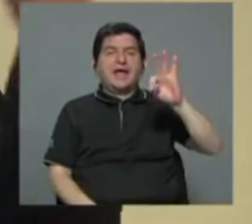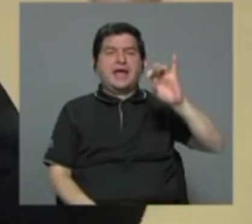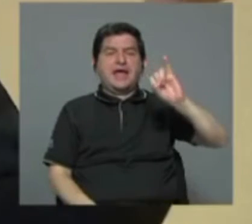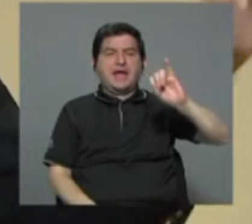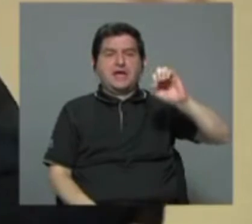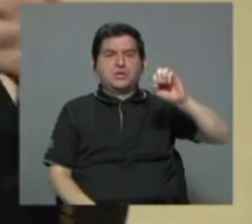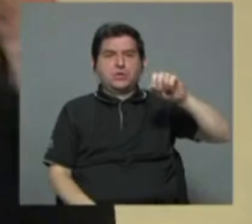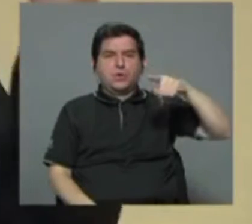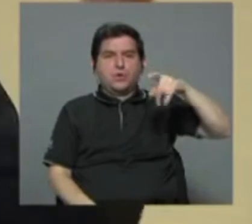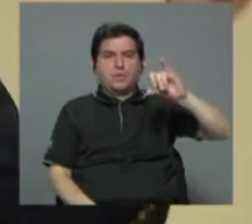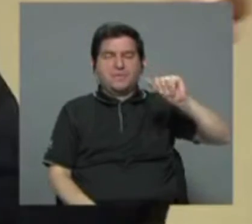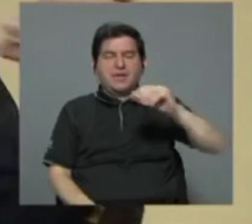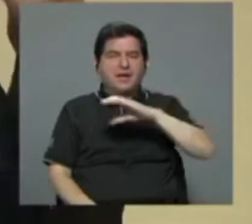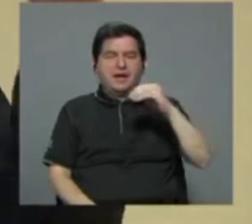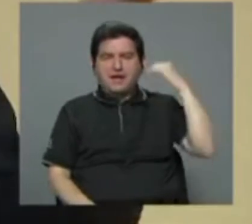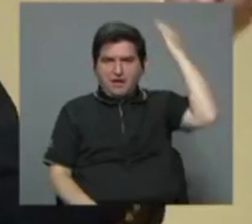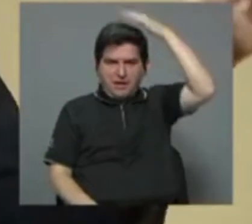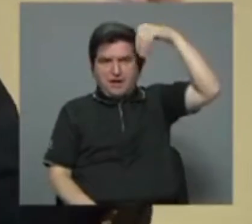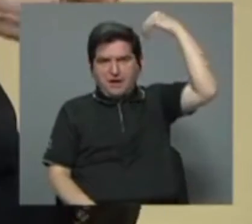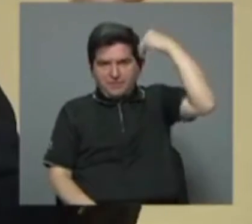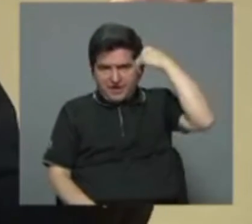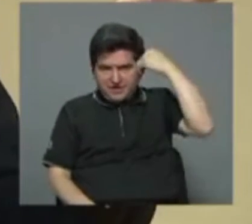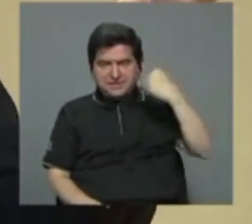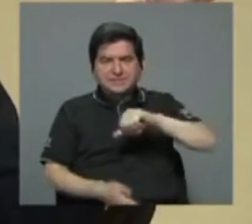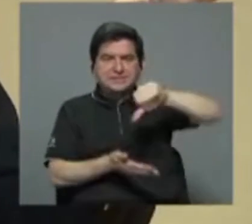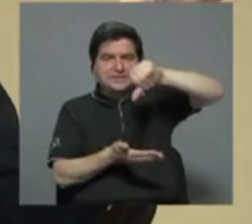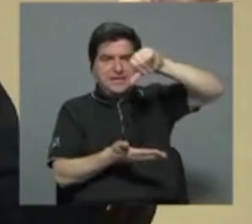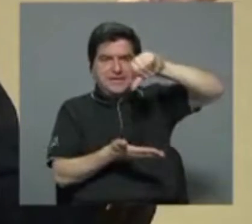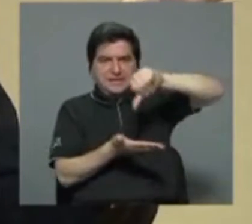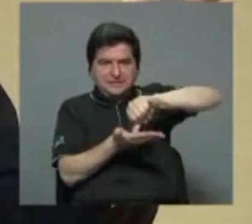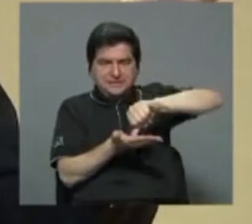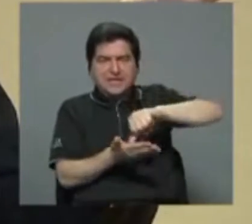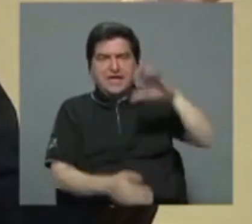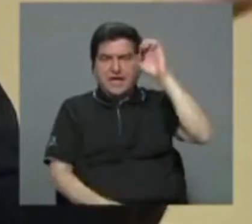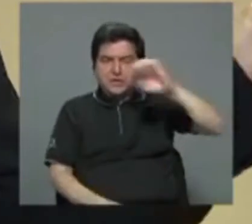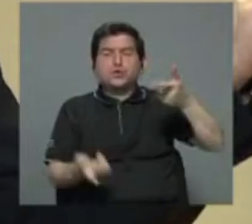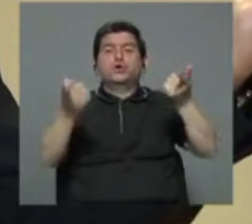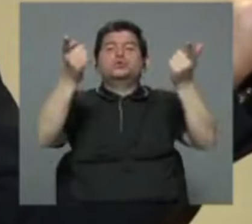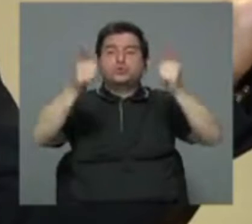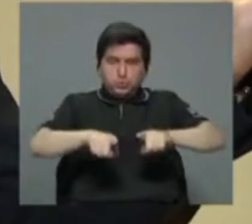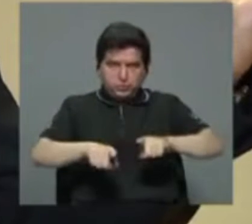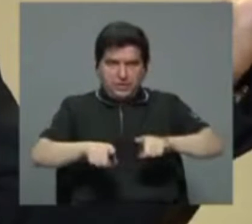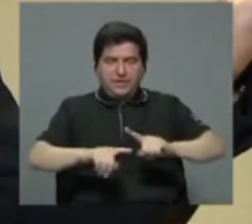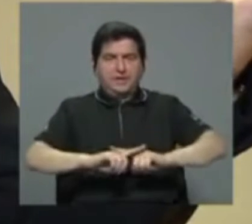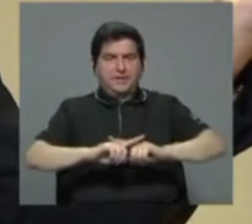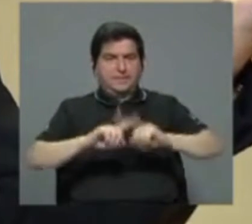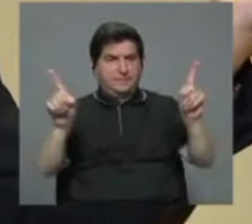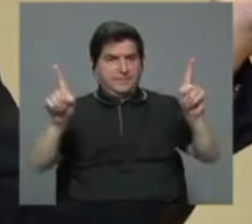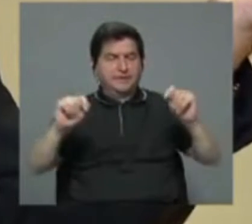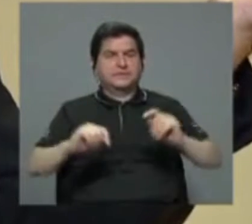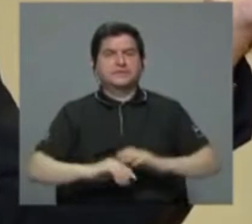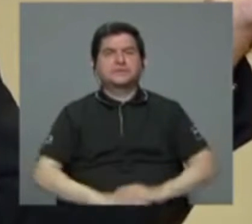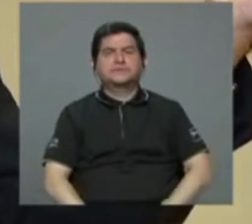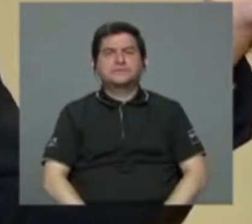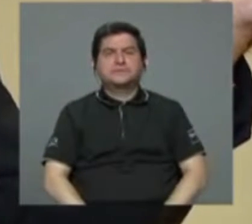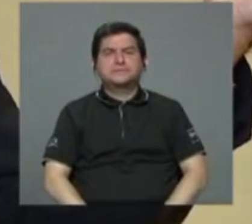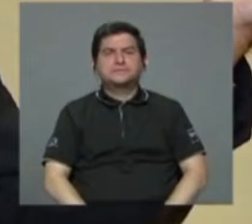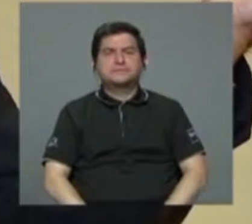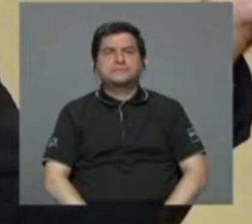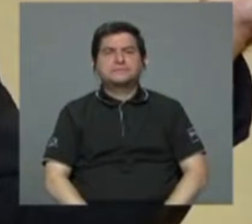Afganistán, en el centro de Europa se están dando, pero